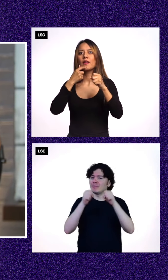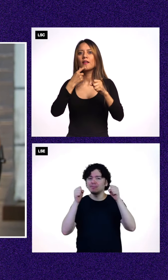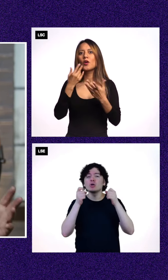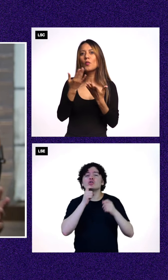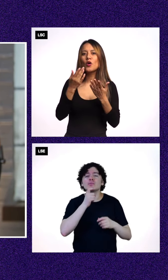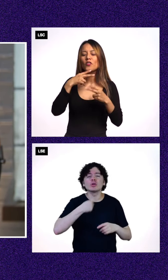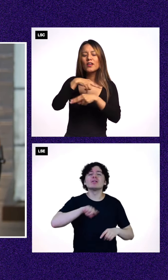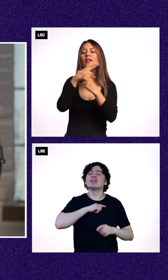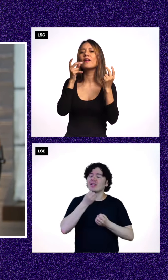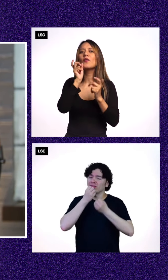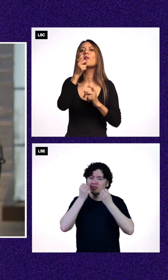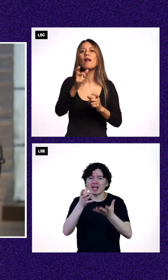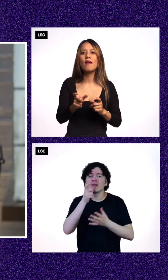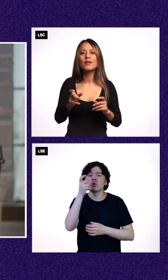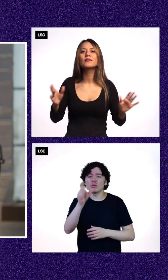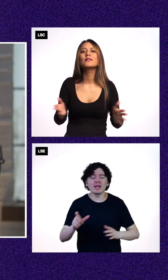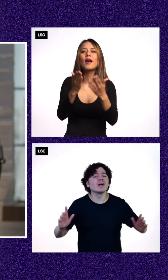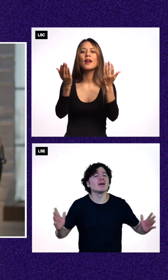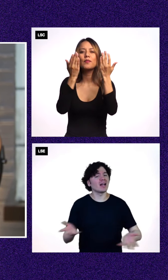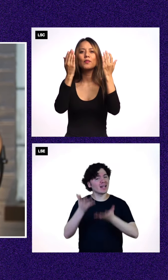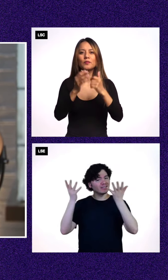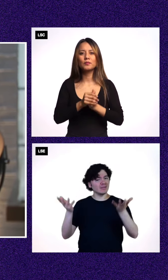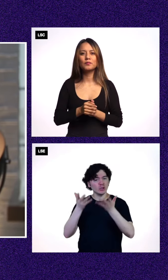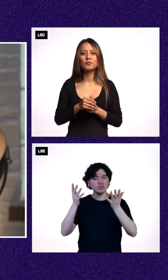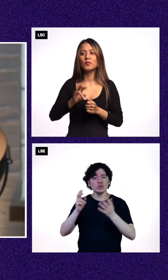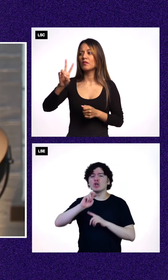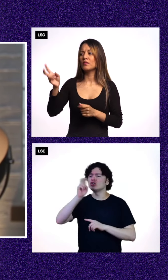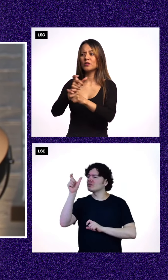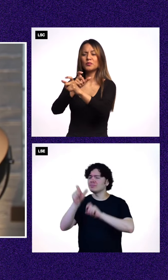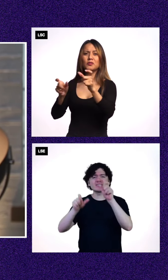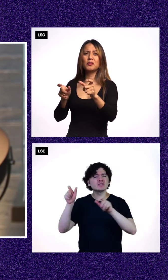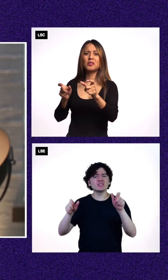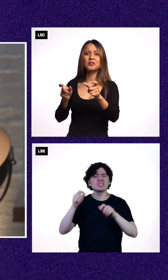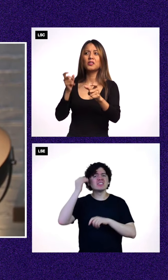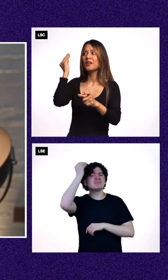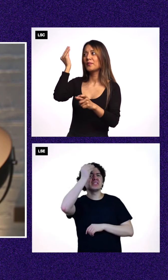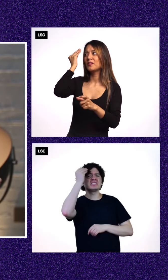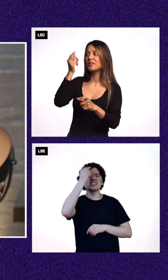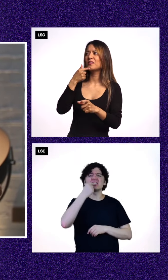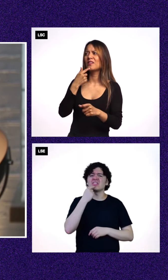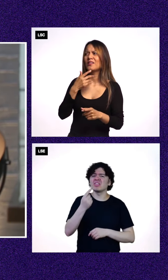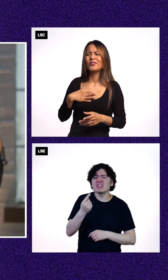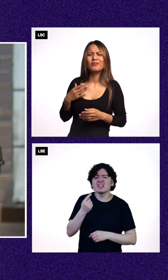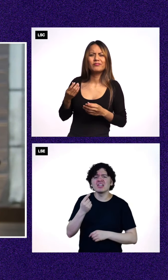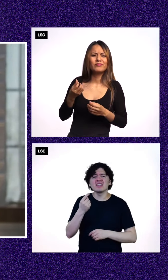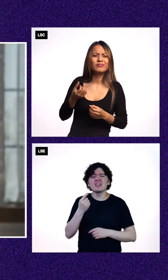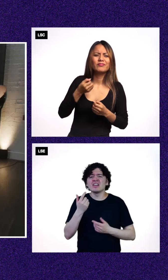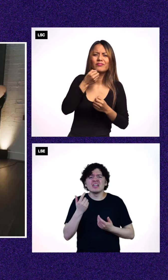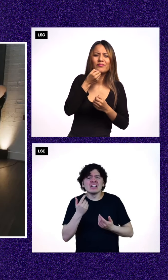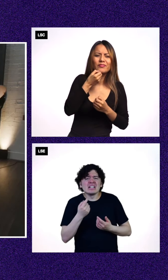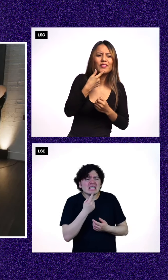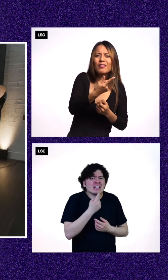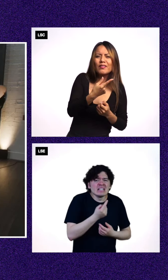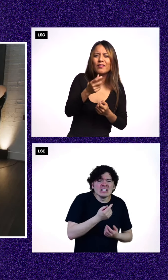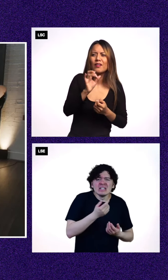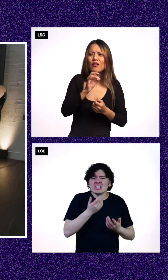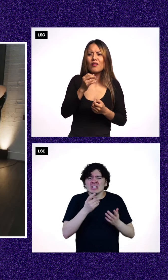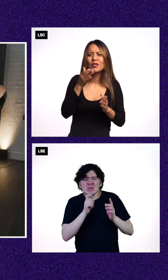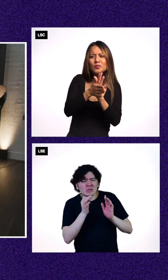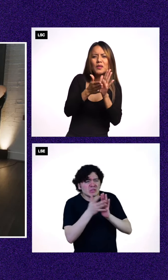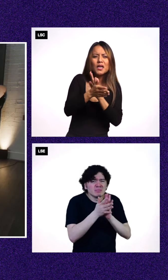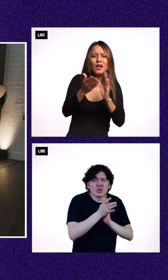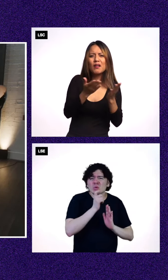manera. Hay otras personas que ni siquiera piensan en animar. No está en su radar, no está en su forma de pensar y creo que es algo